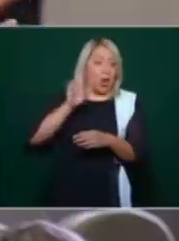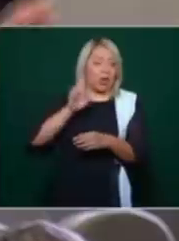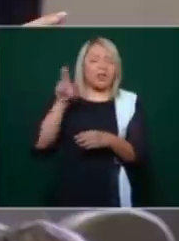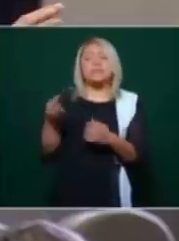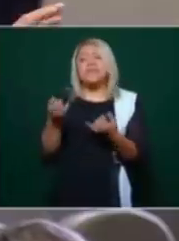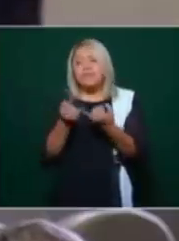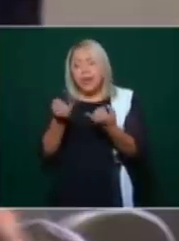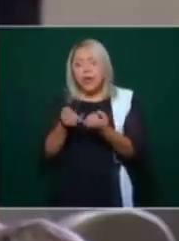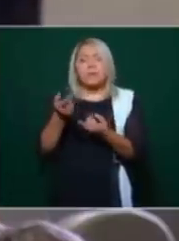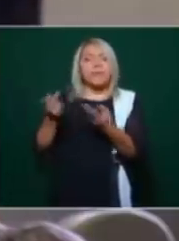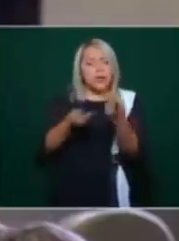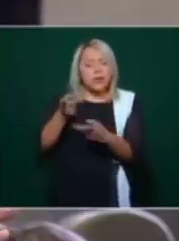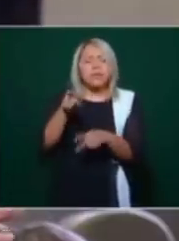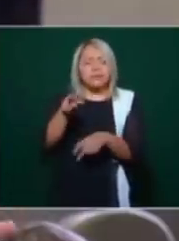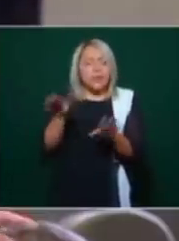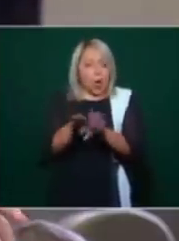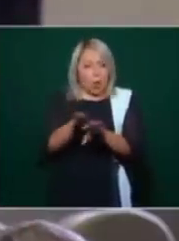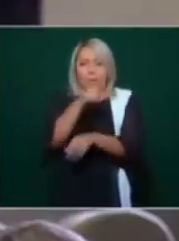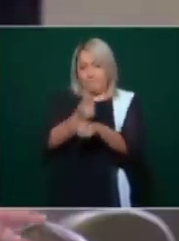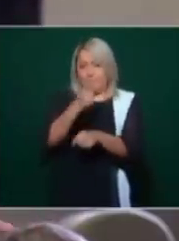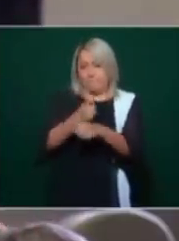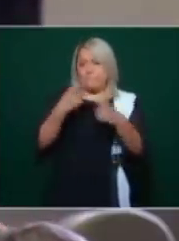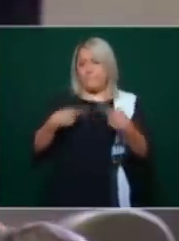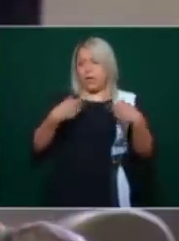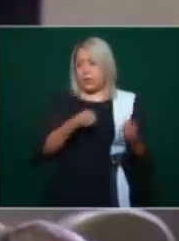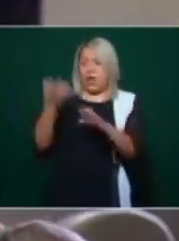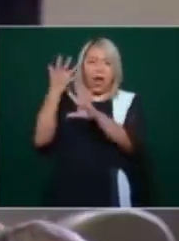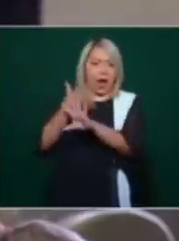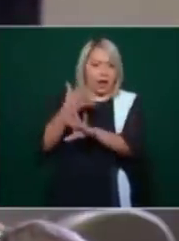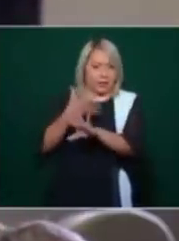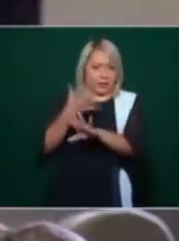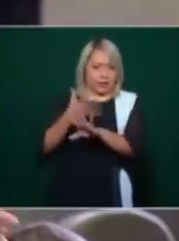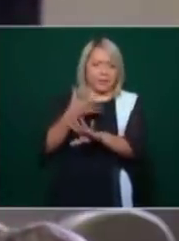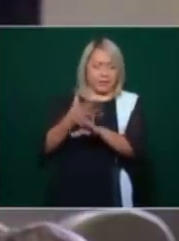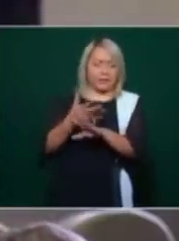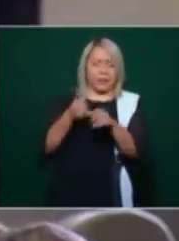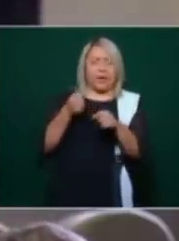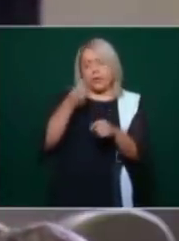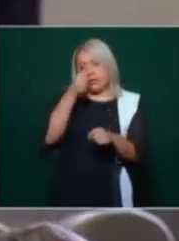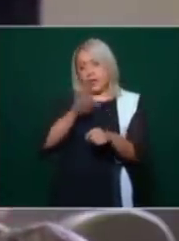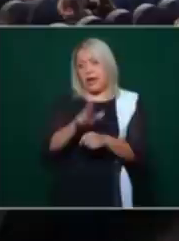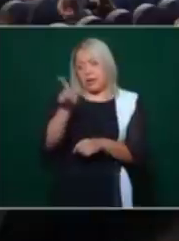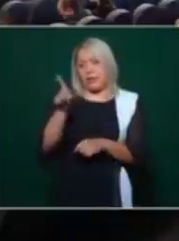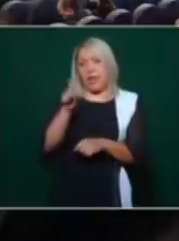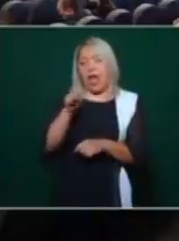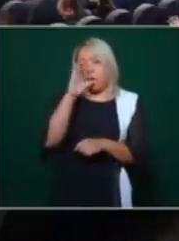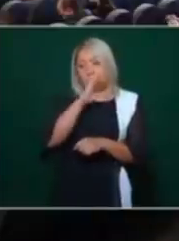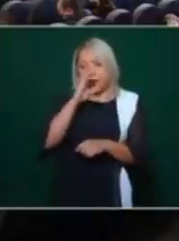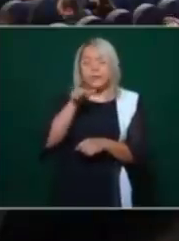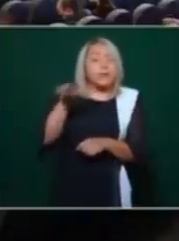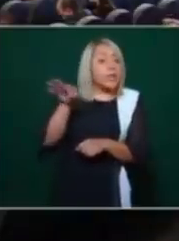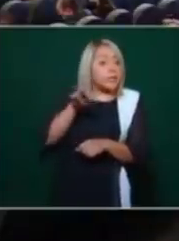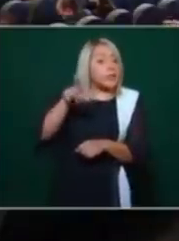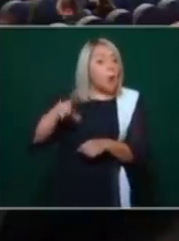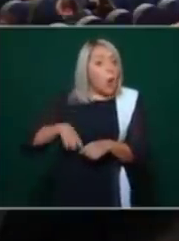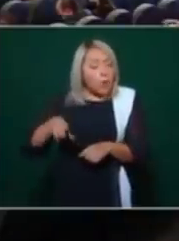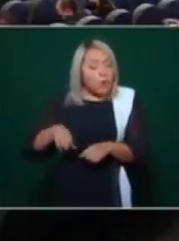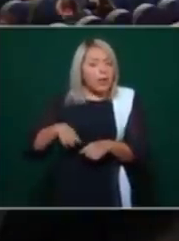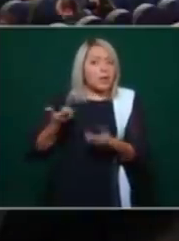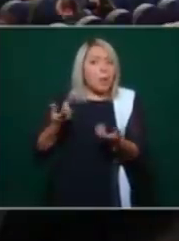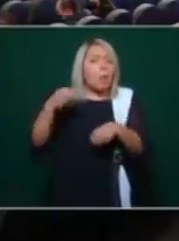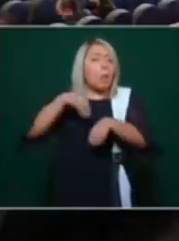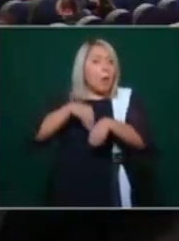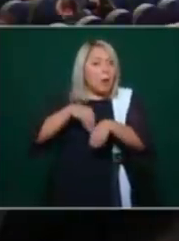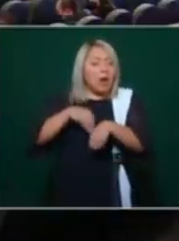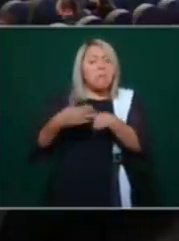Seguridad Pública en Aguascalientes, primero, si su gobierno podría generar o crear algún órgano para buscar justicia